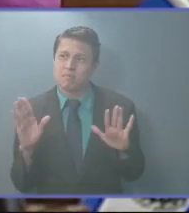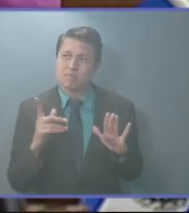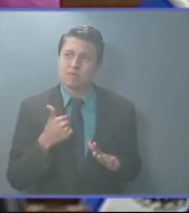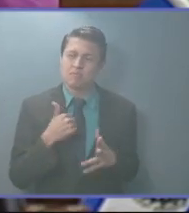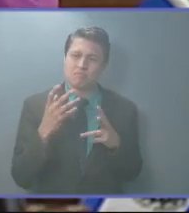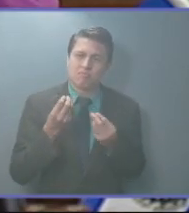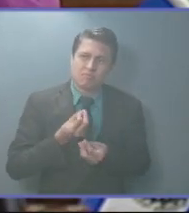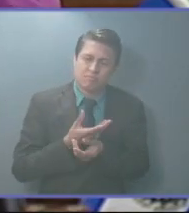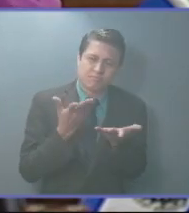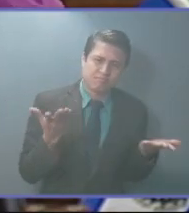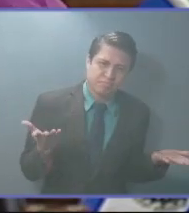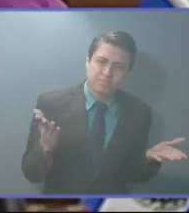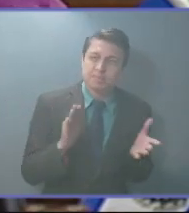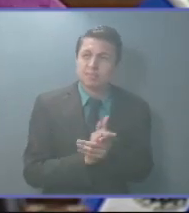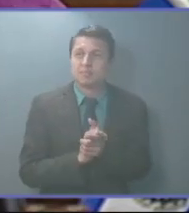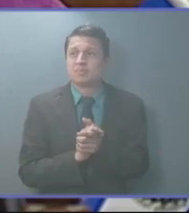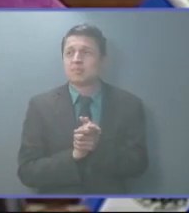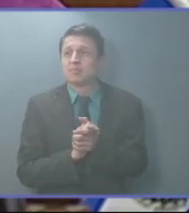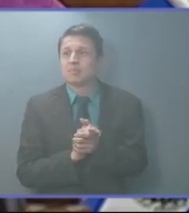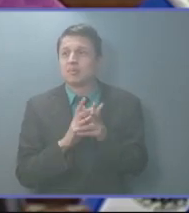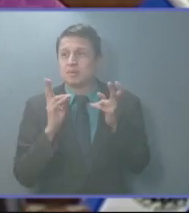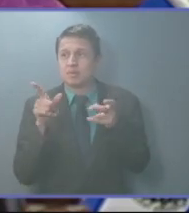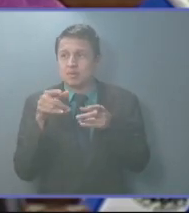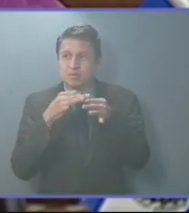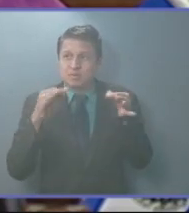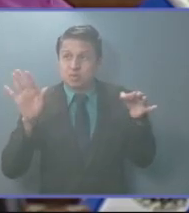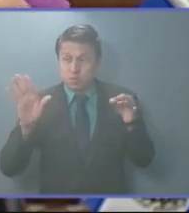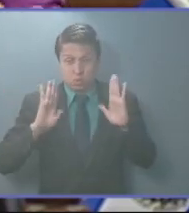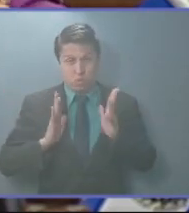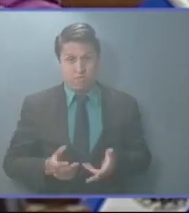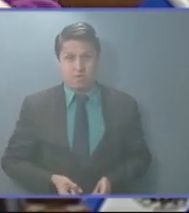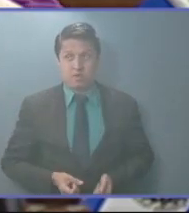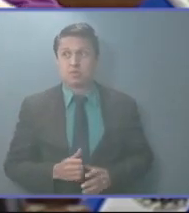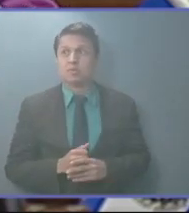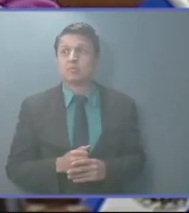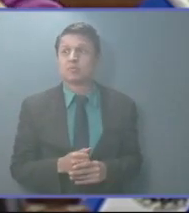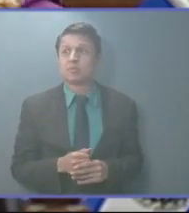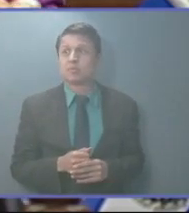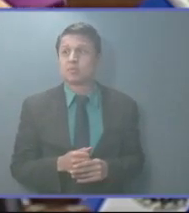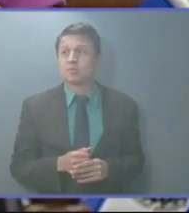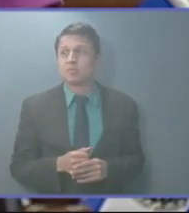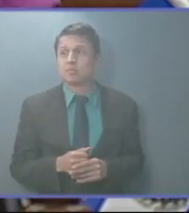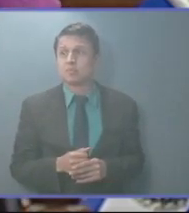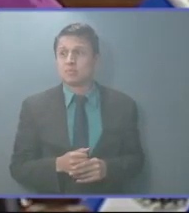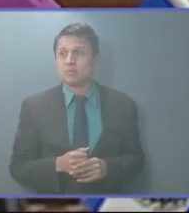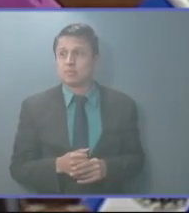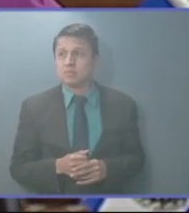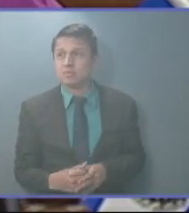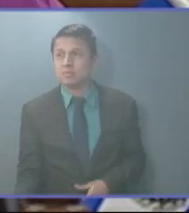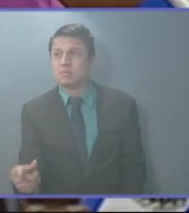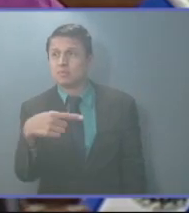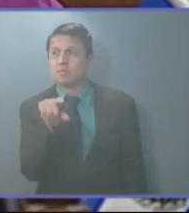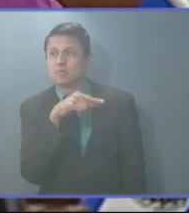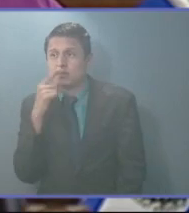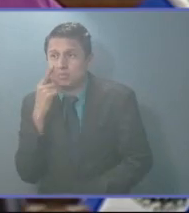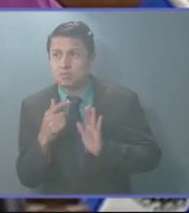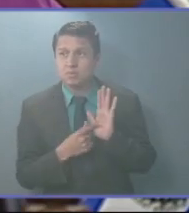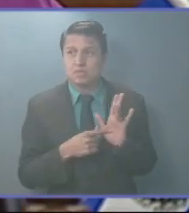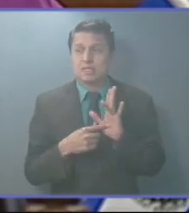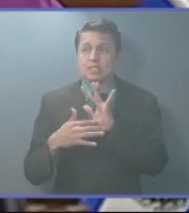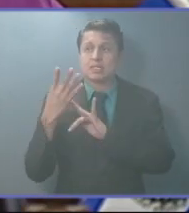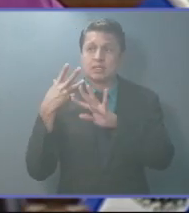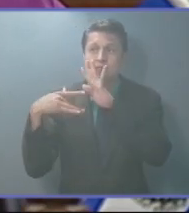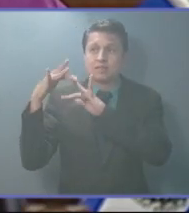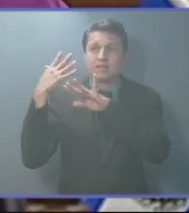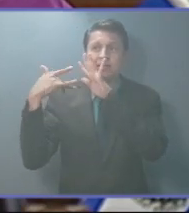quiero decirle algo que ha sido parte del eslogan de su gobierno usted ha marcado la historia